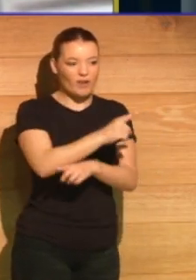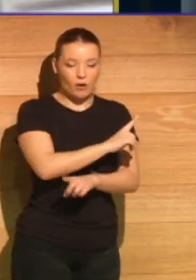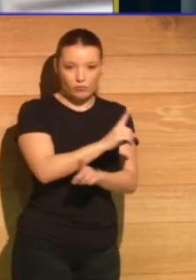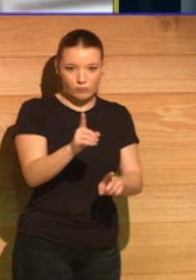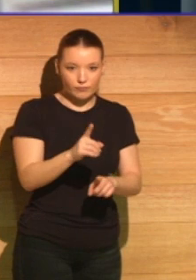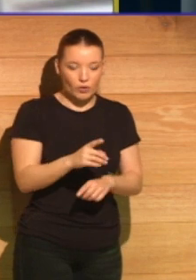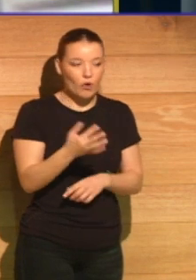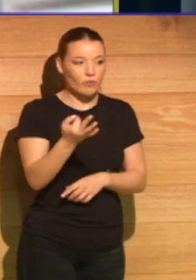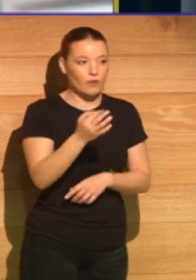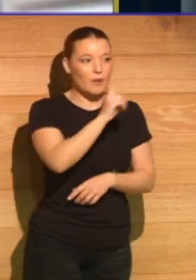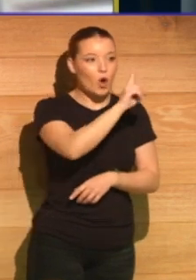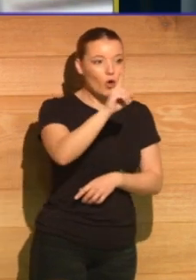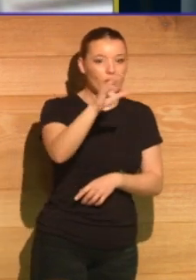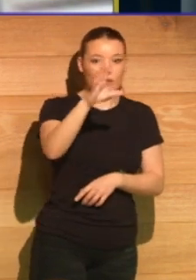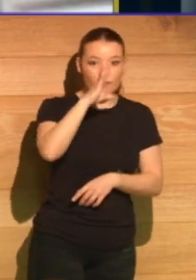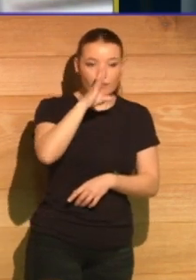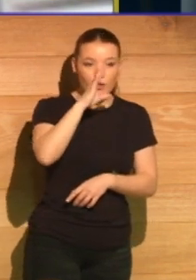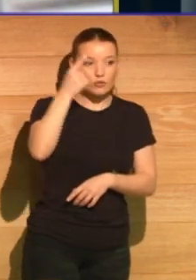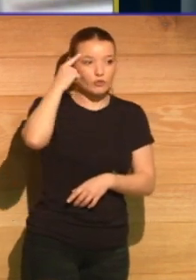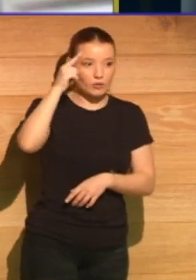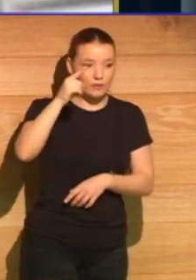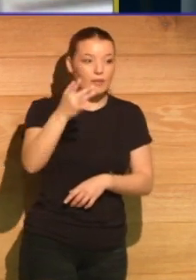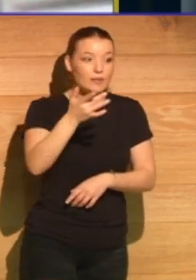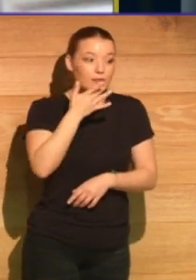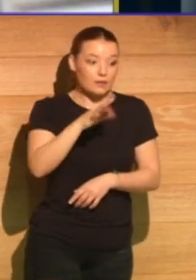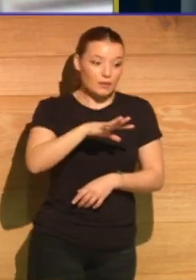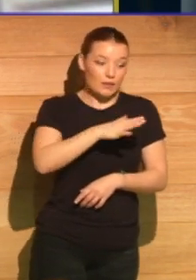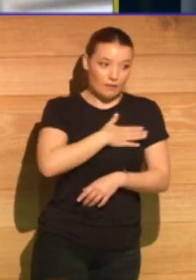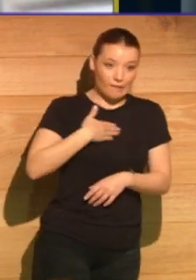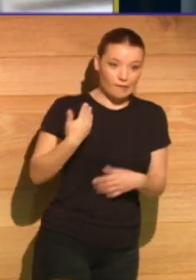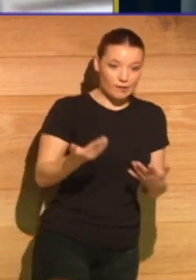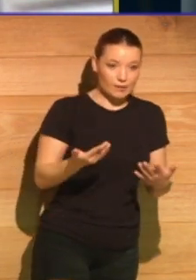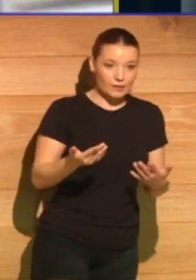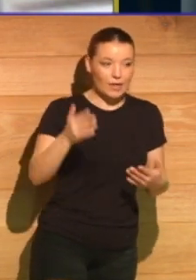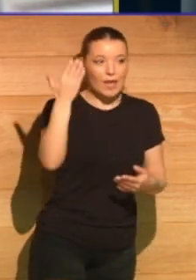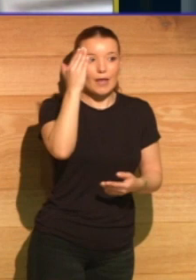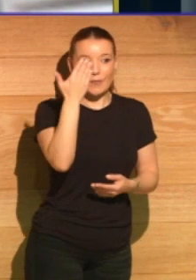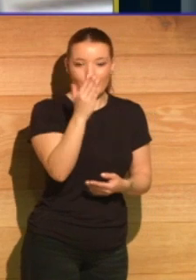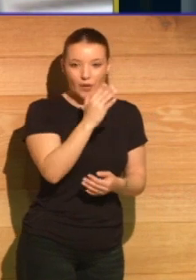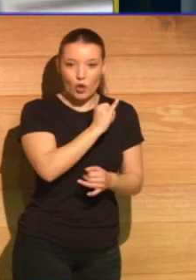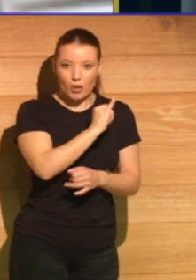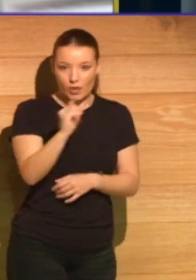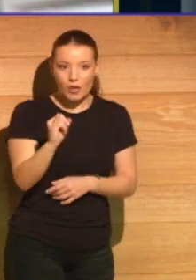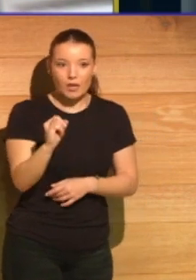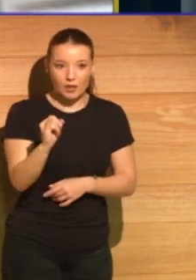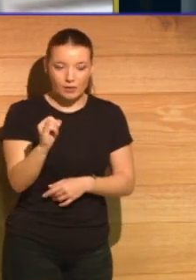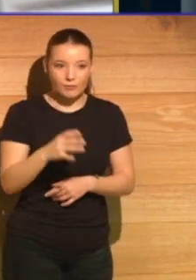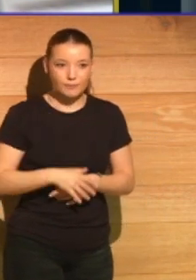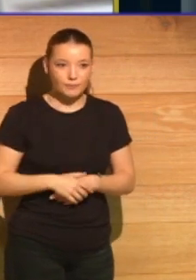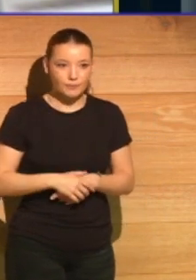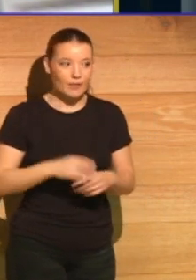febrero, solamente para que sepáis que si lo queréis hacer, tenéis espejos donde